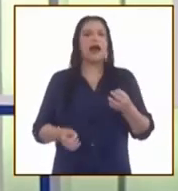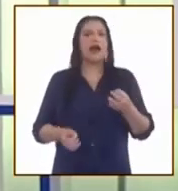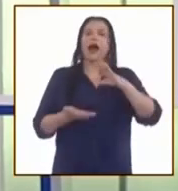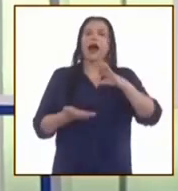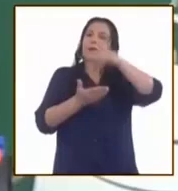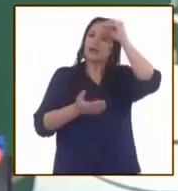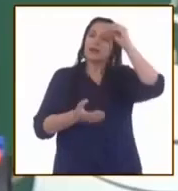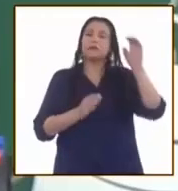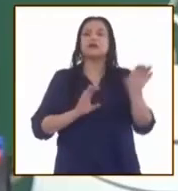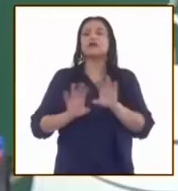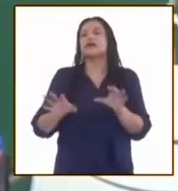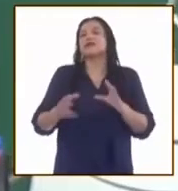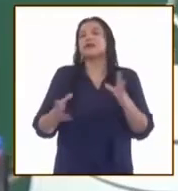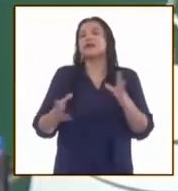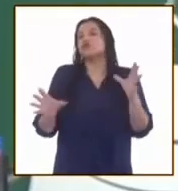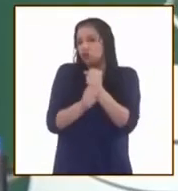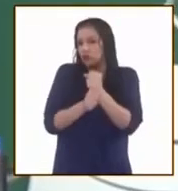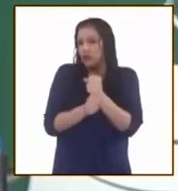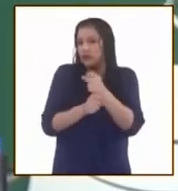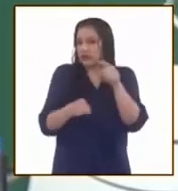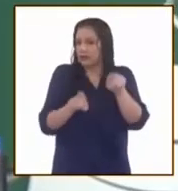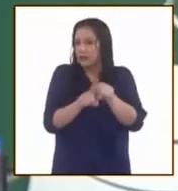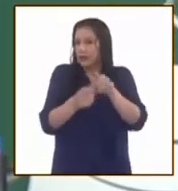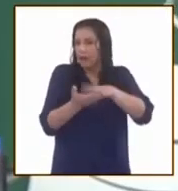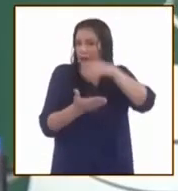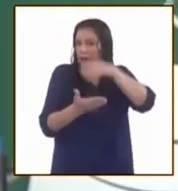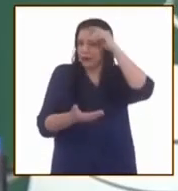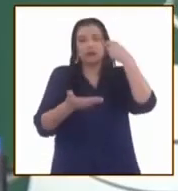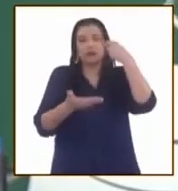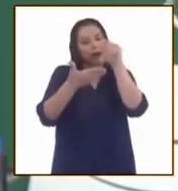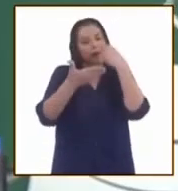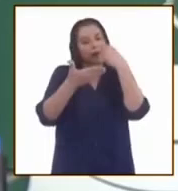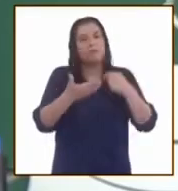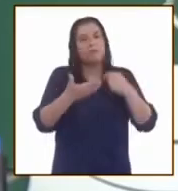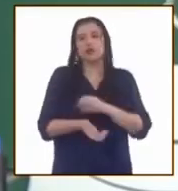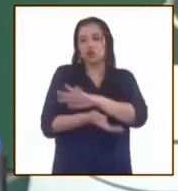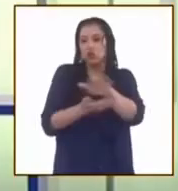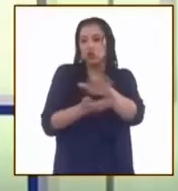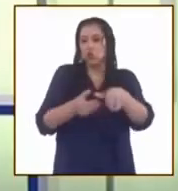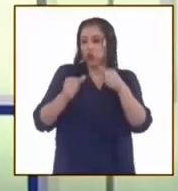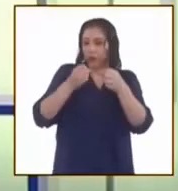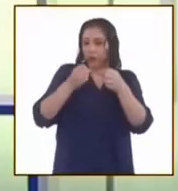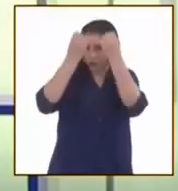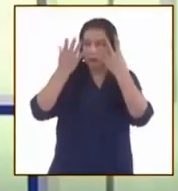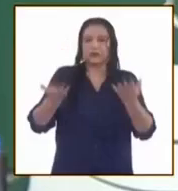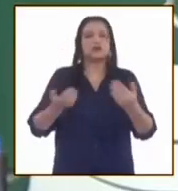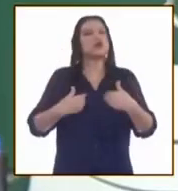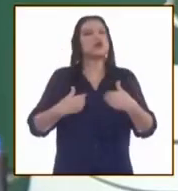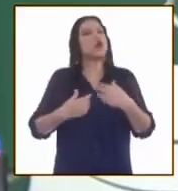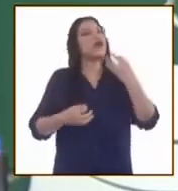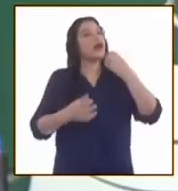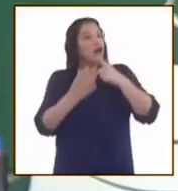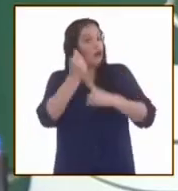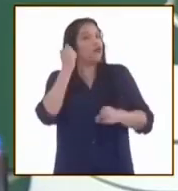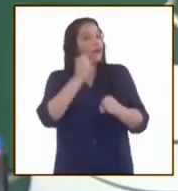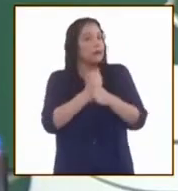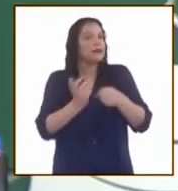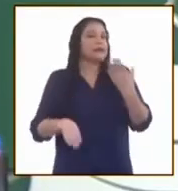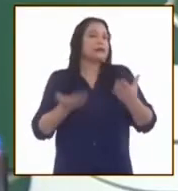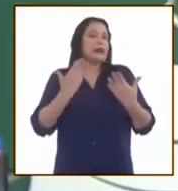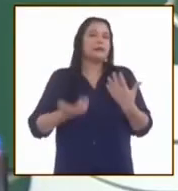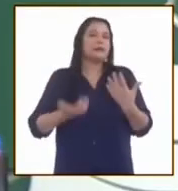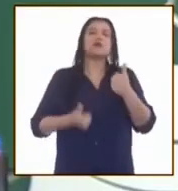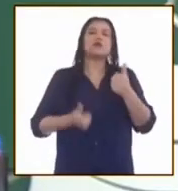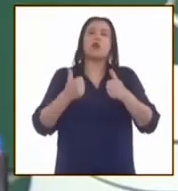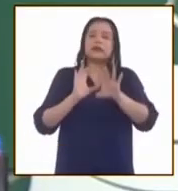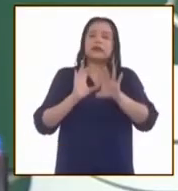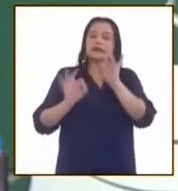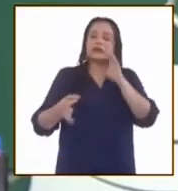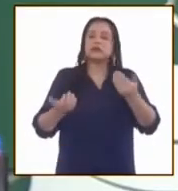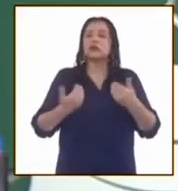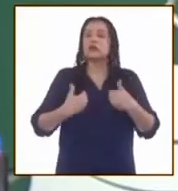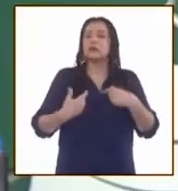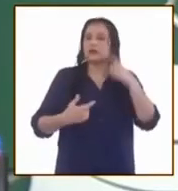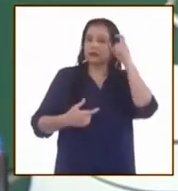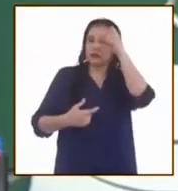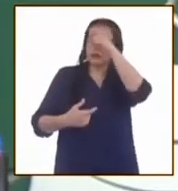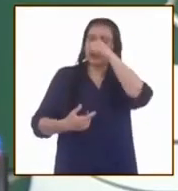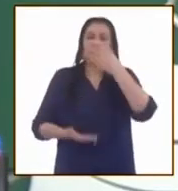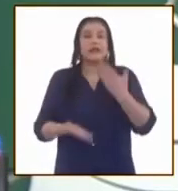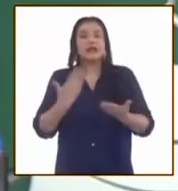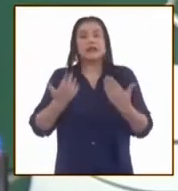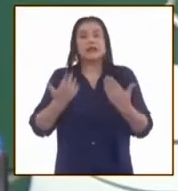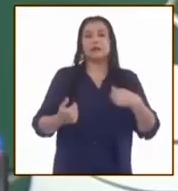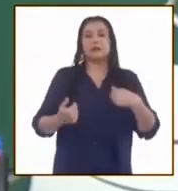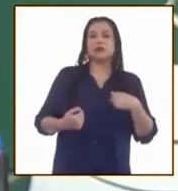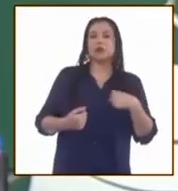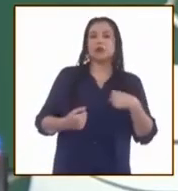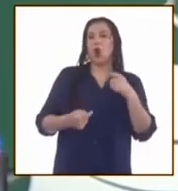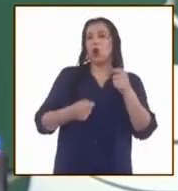formular conclusiones. También aprendimos a evaluar si nuestros datos son confiables y a determinar las posibles dificultades que puedan existir y ocasionar que